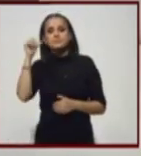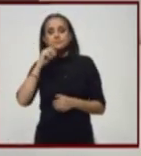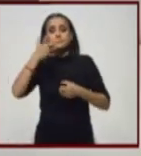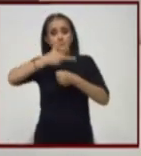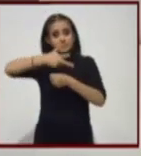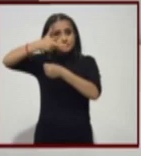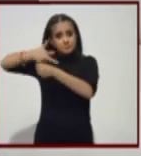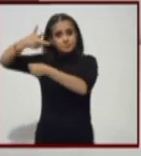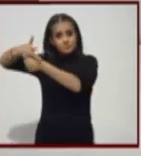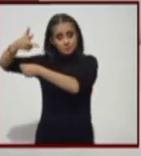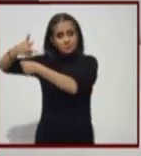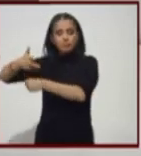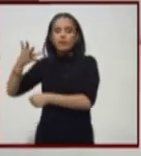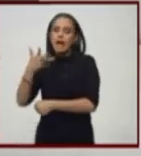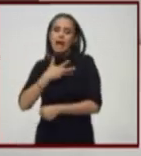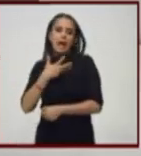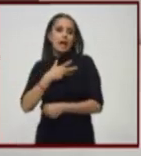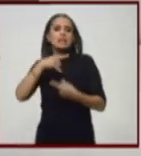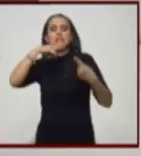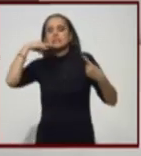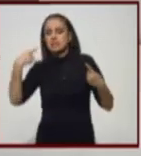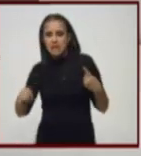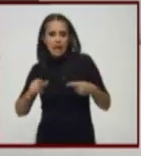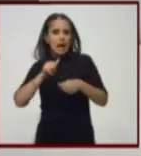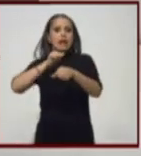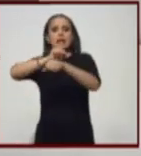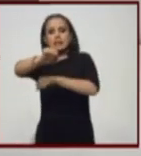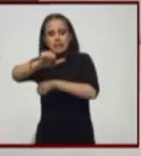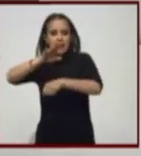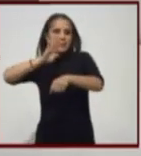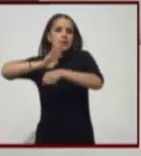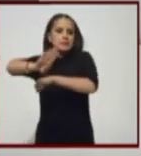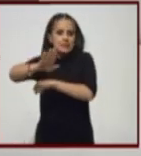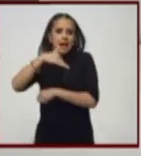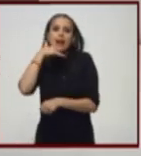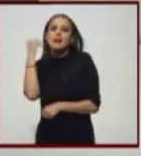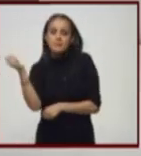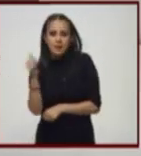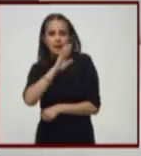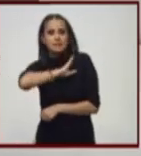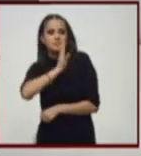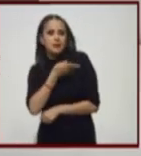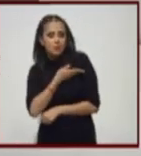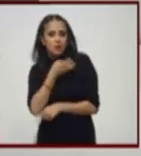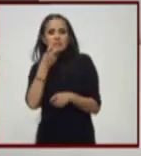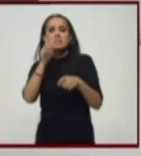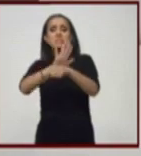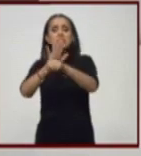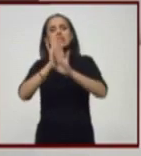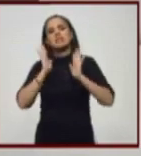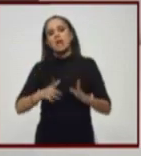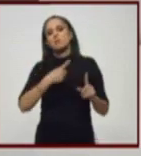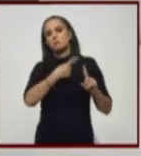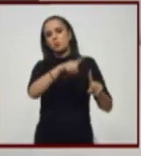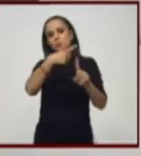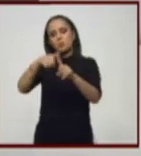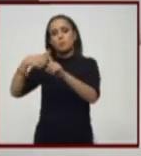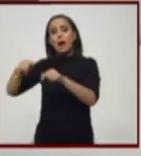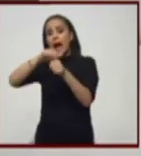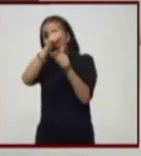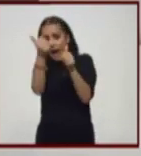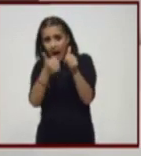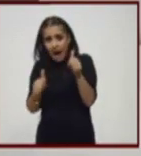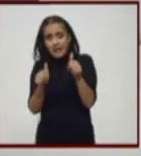producción están involucrados chilenos argentinos brasileños alemanes españoles yo creo que ya el cine y el arte en general